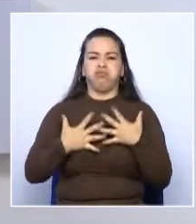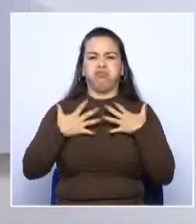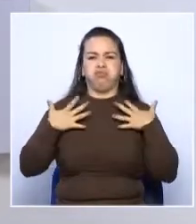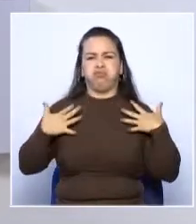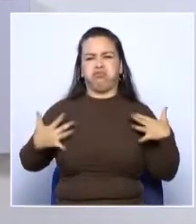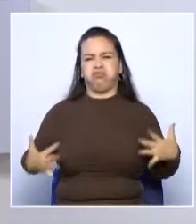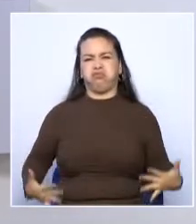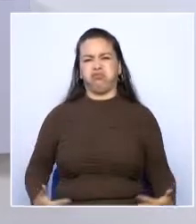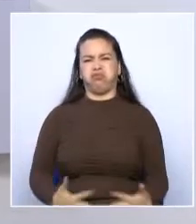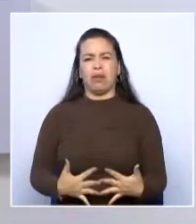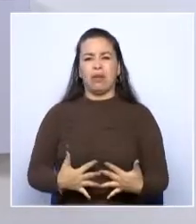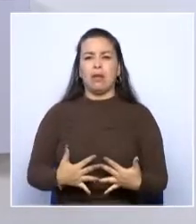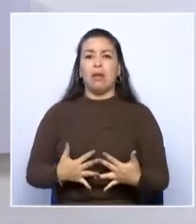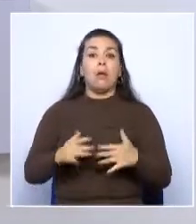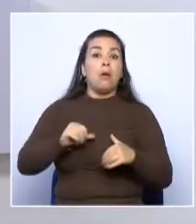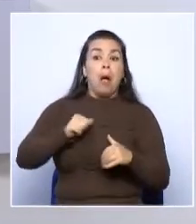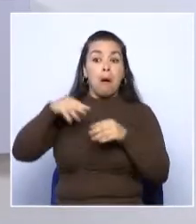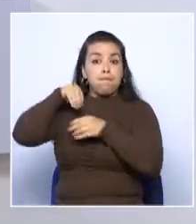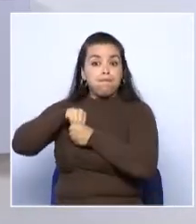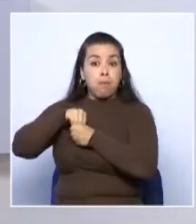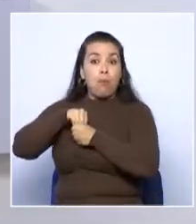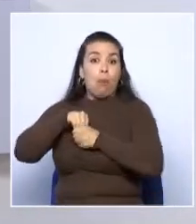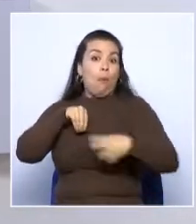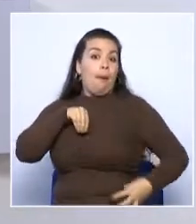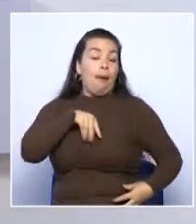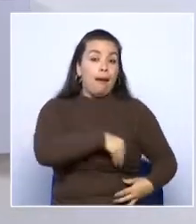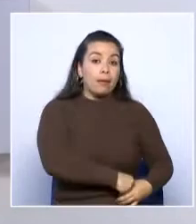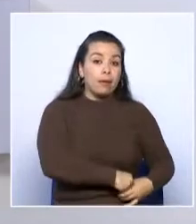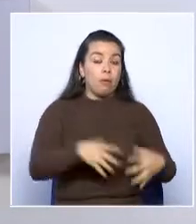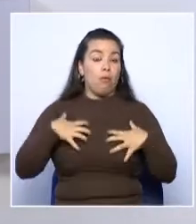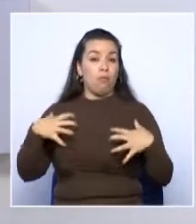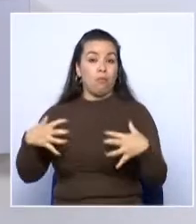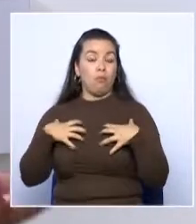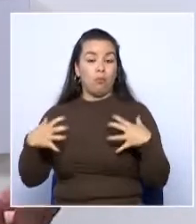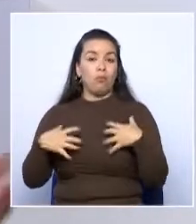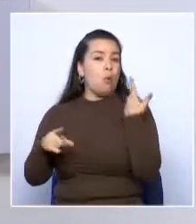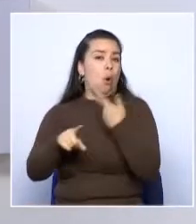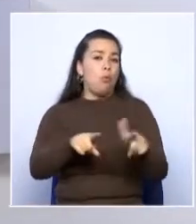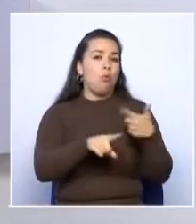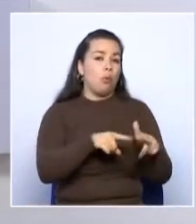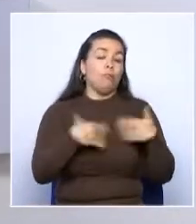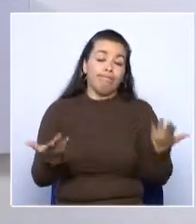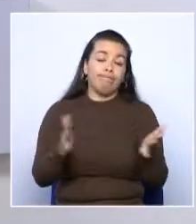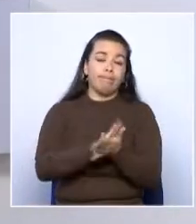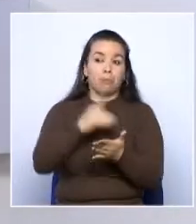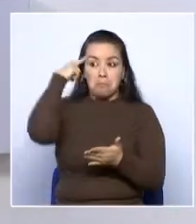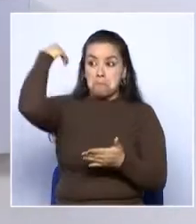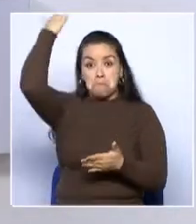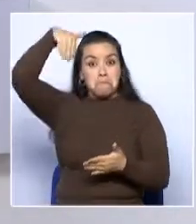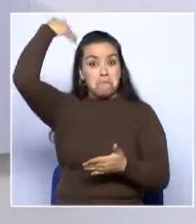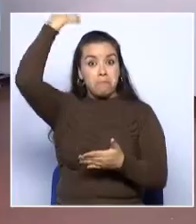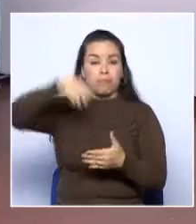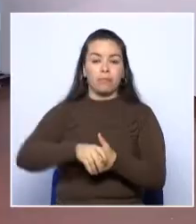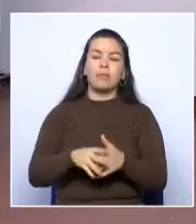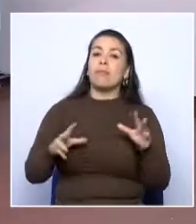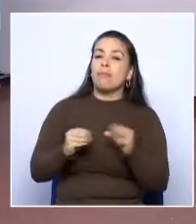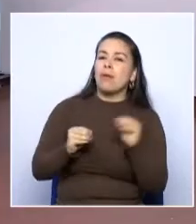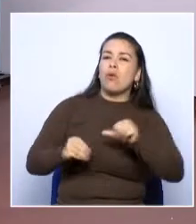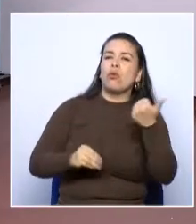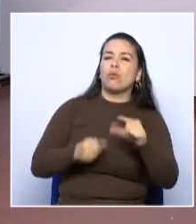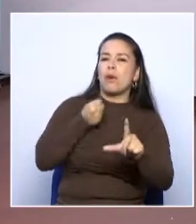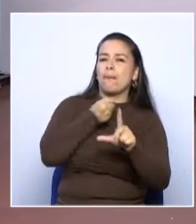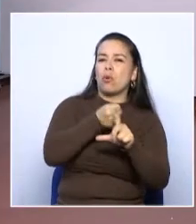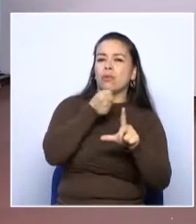que no esté ahí, puede que esté en otro órgano, puede que esté en el hígado, esté en el pulmón, esté en otra parte y no lo sepamos. Igual en órganos como la próstata,